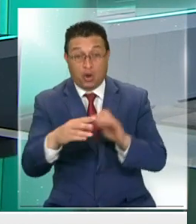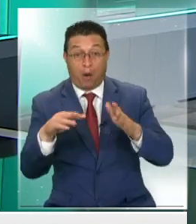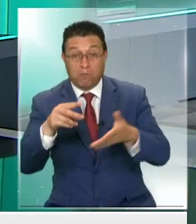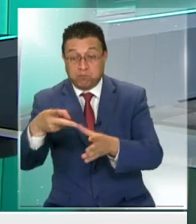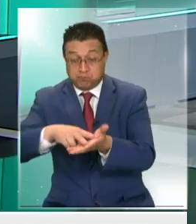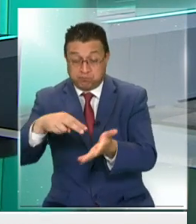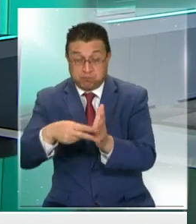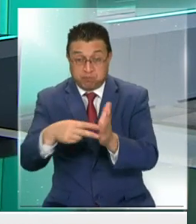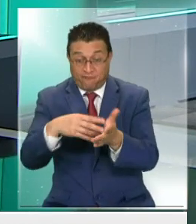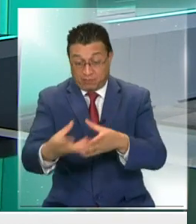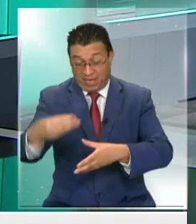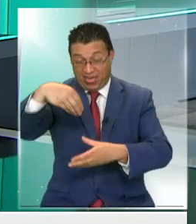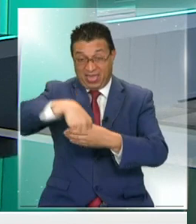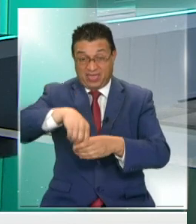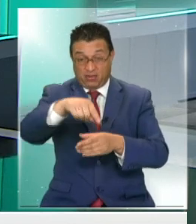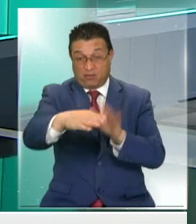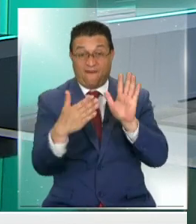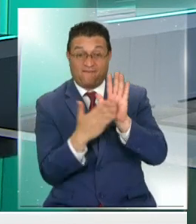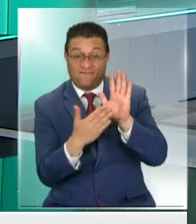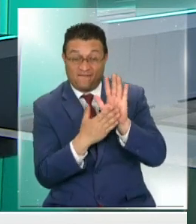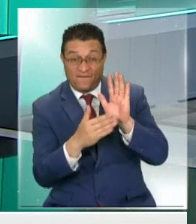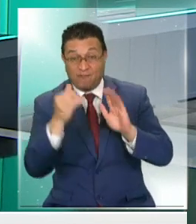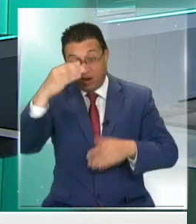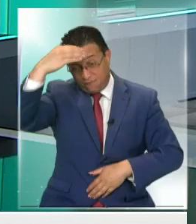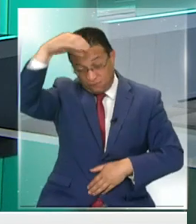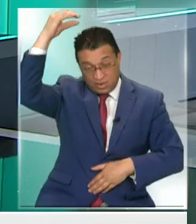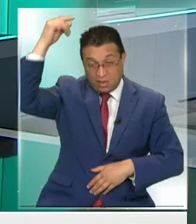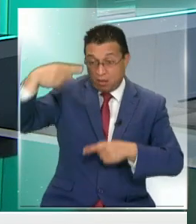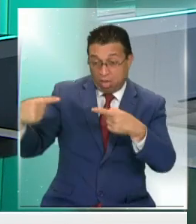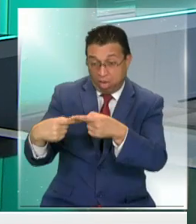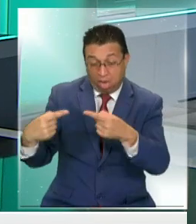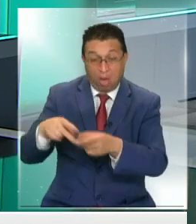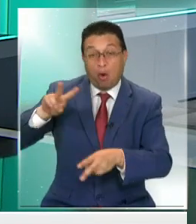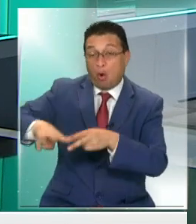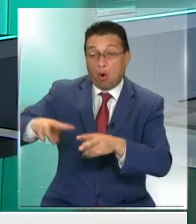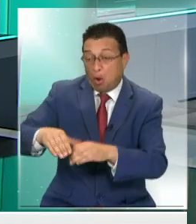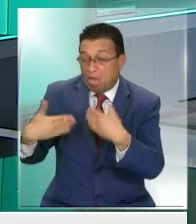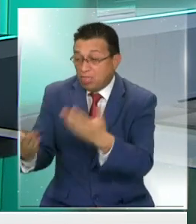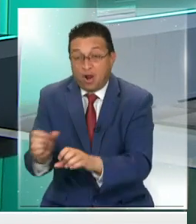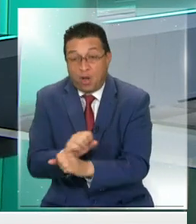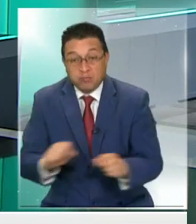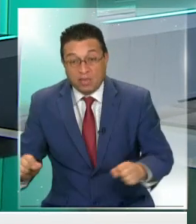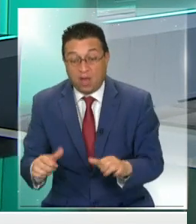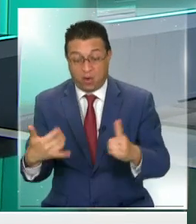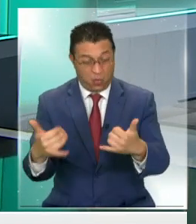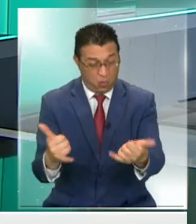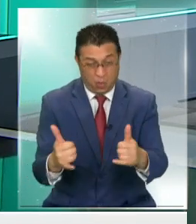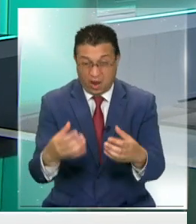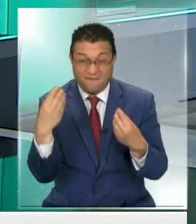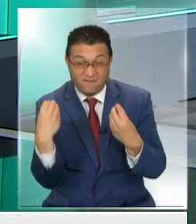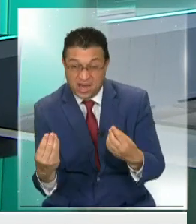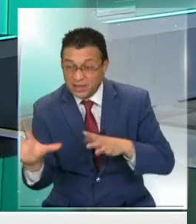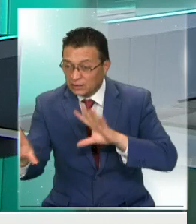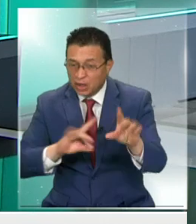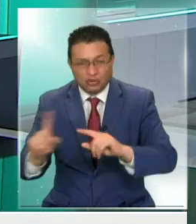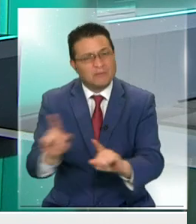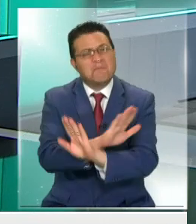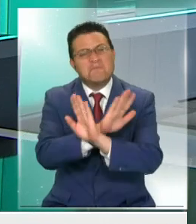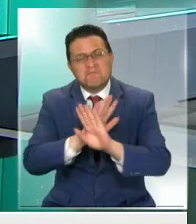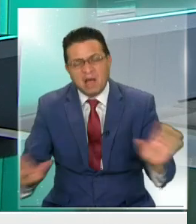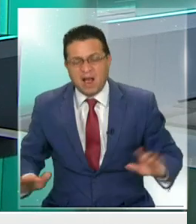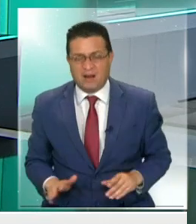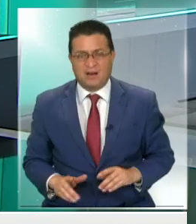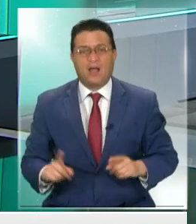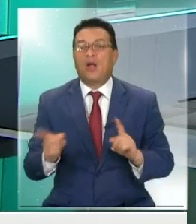problema interno al interior del camarín entre Claudio Bravo y Arturo Vidal. No ha logrado hacer jugar bien a la selección. No ha